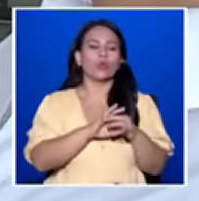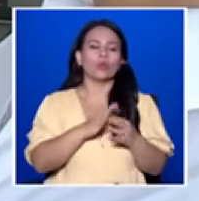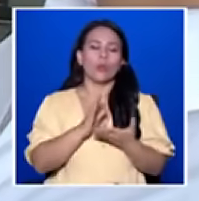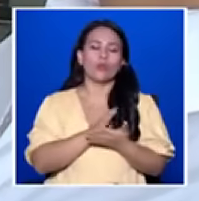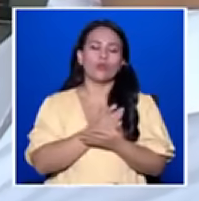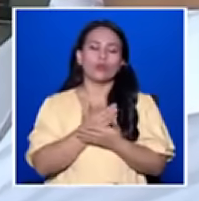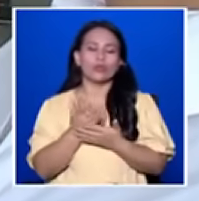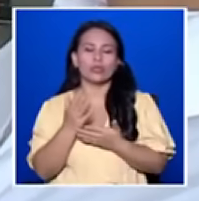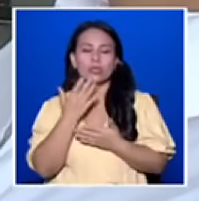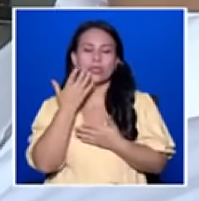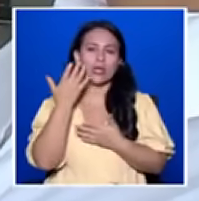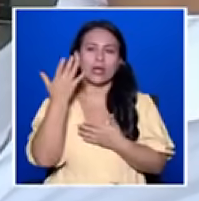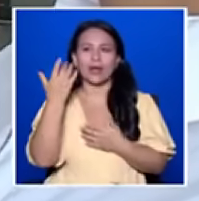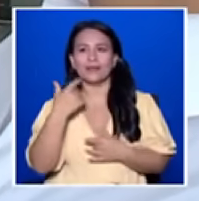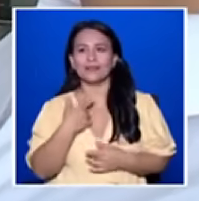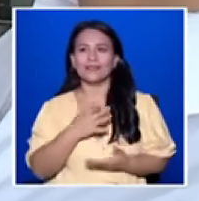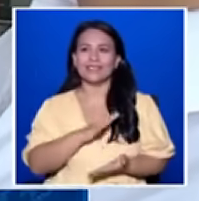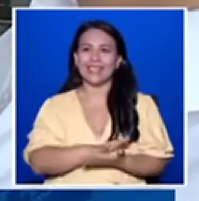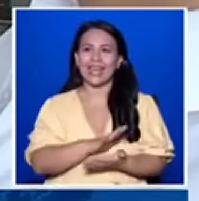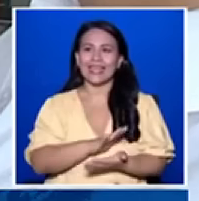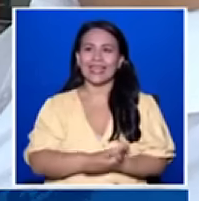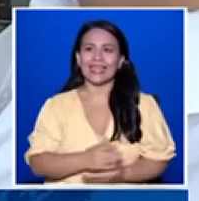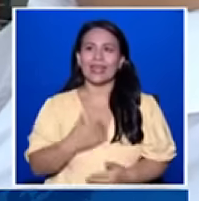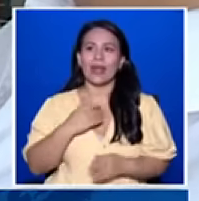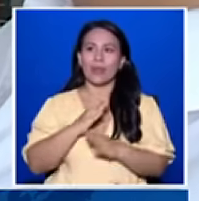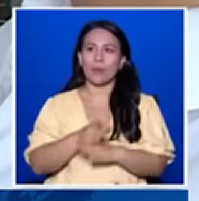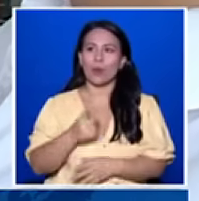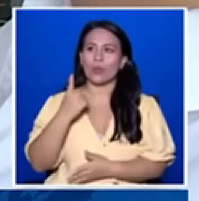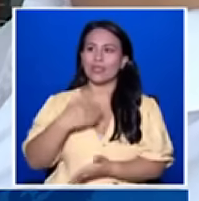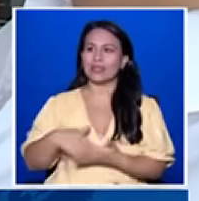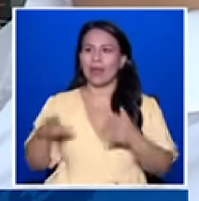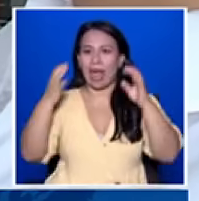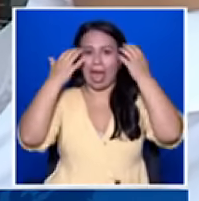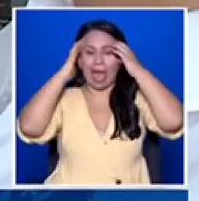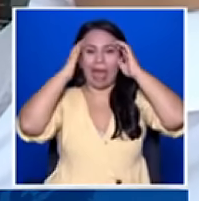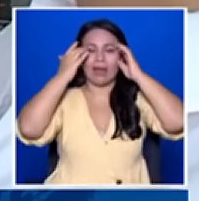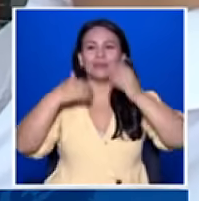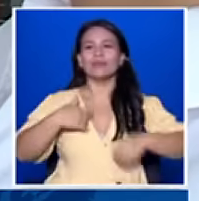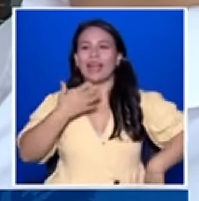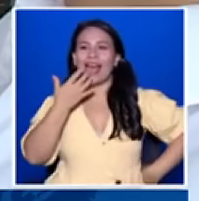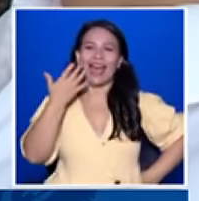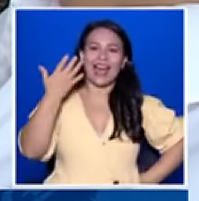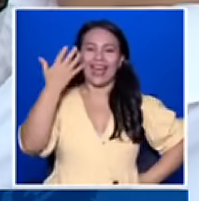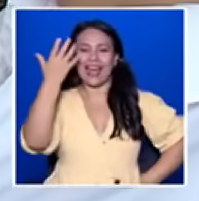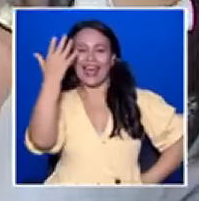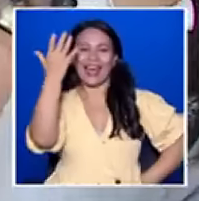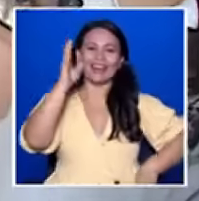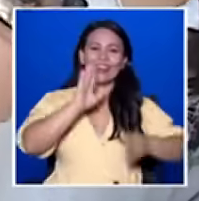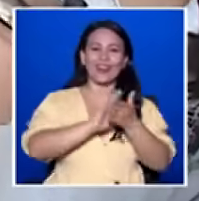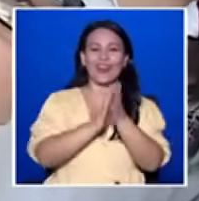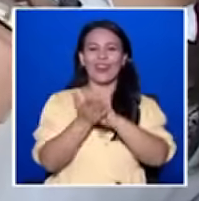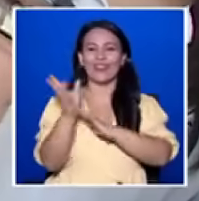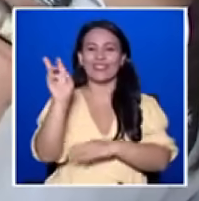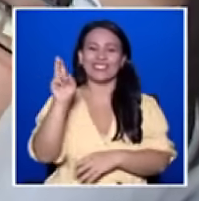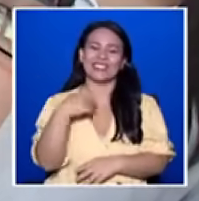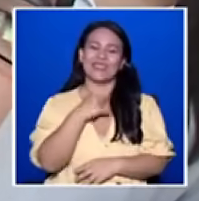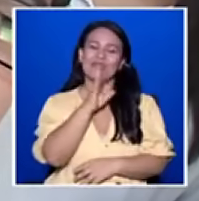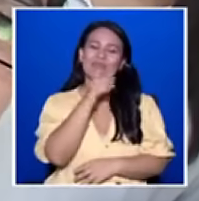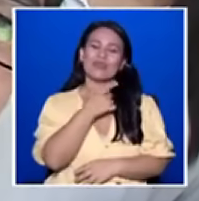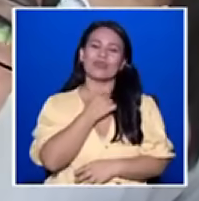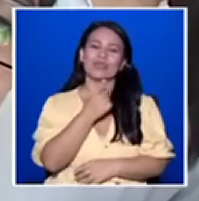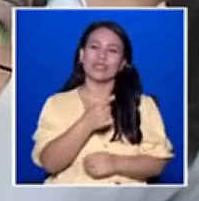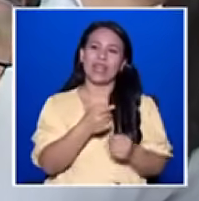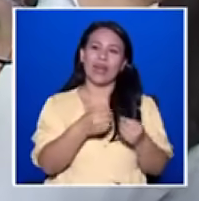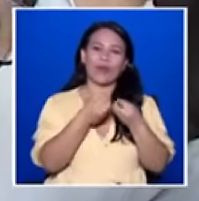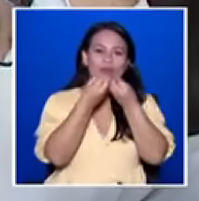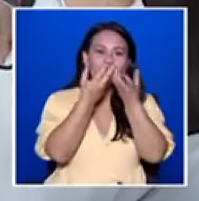música y me pone más tranquila. Después de una semana ajetreada, me encanta estar acá en el coro. El anuncio del festival de